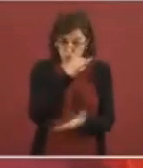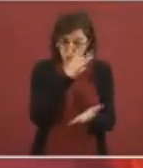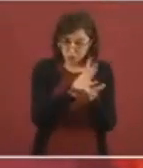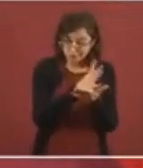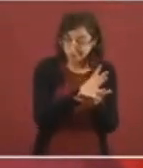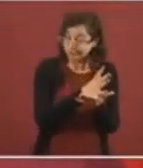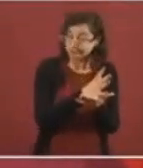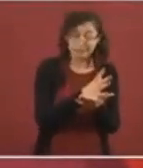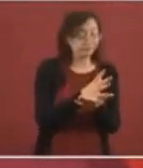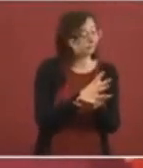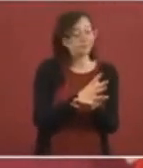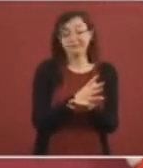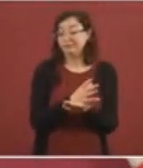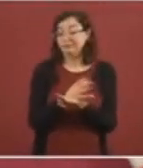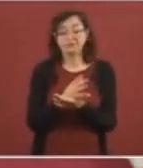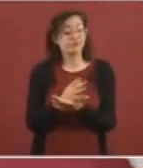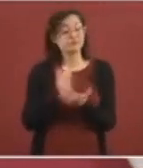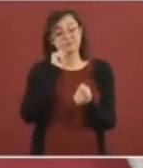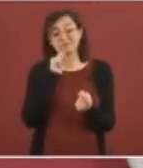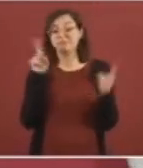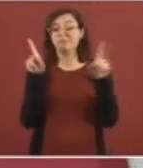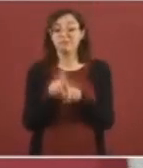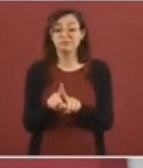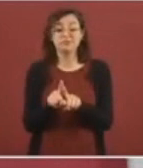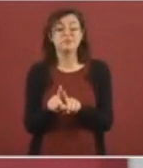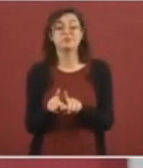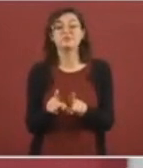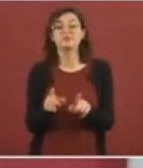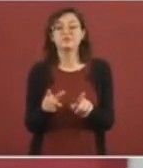fue toda una avalancha